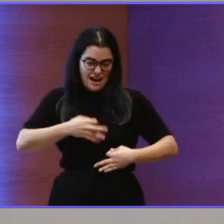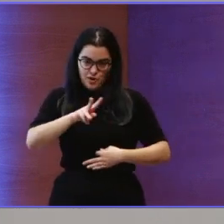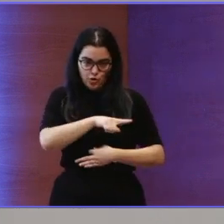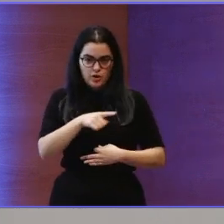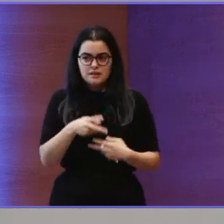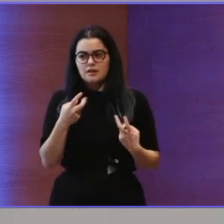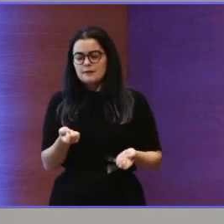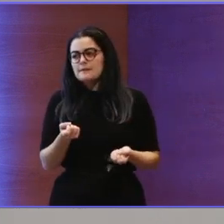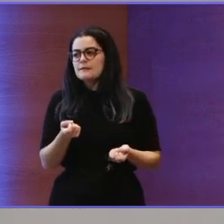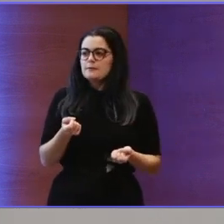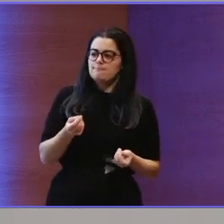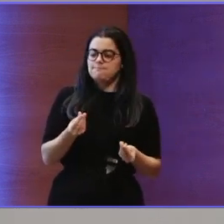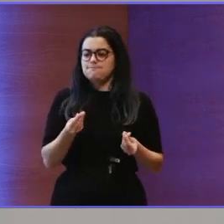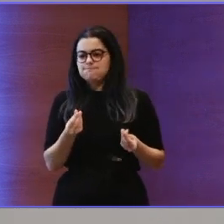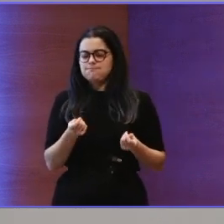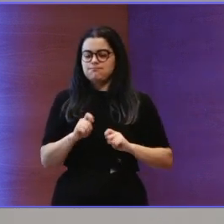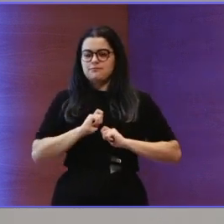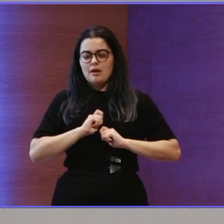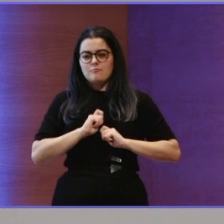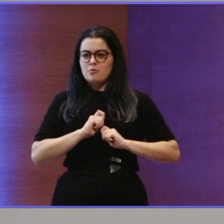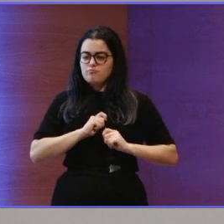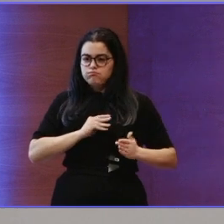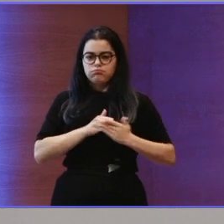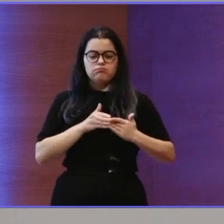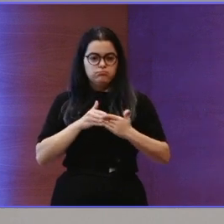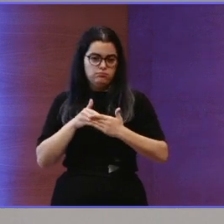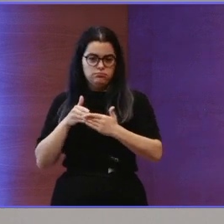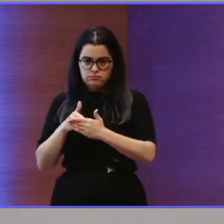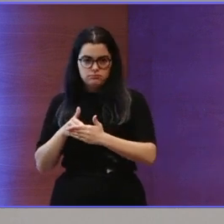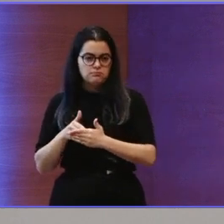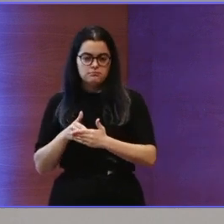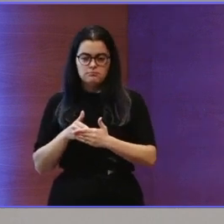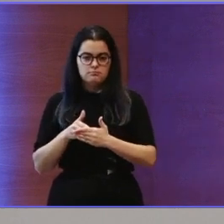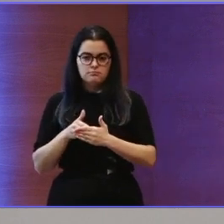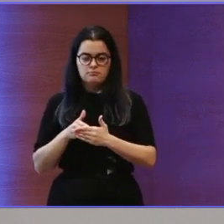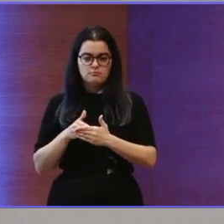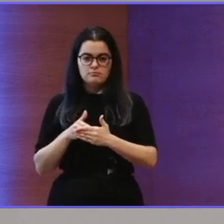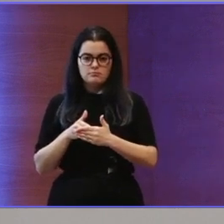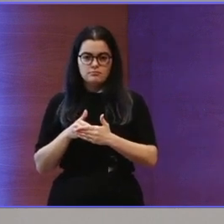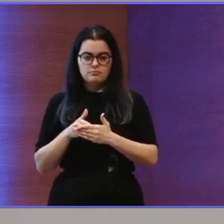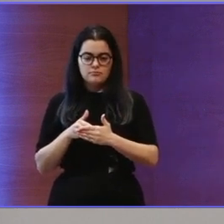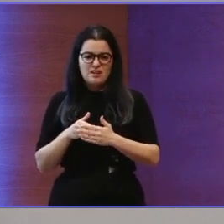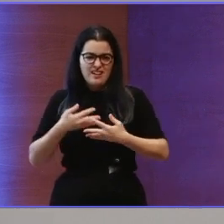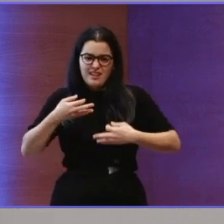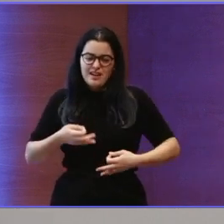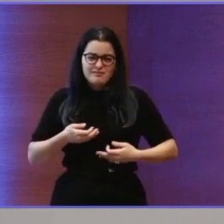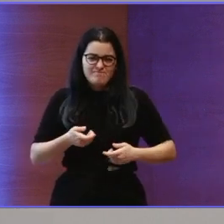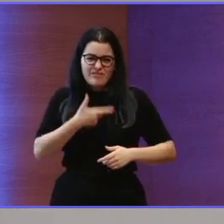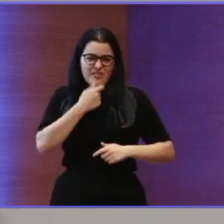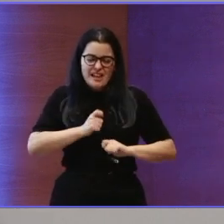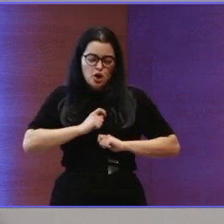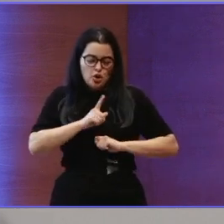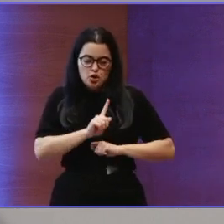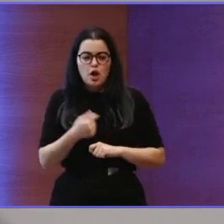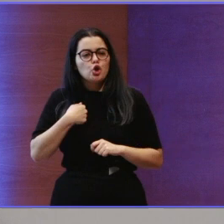eso eh nos genera más trabas de la que de las que de las que facilita Yo soy